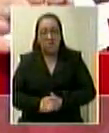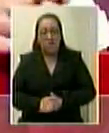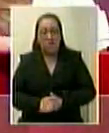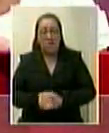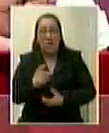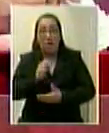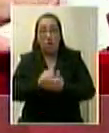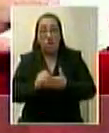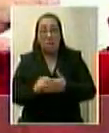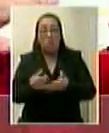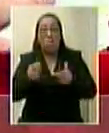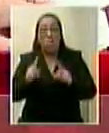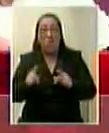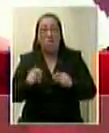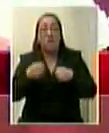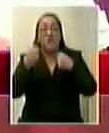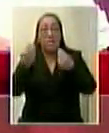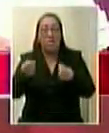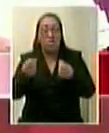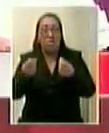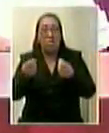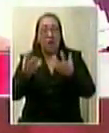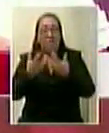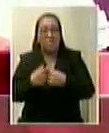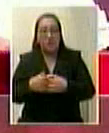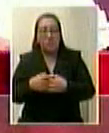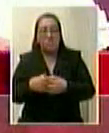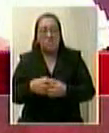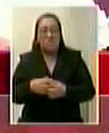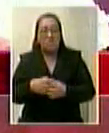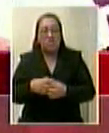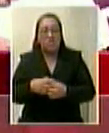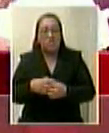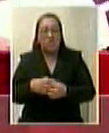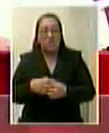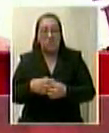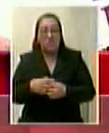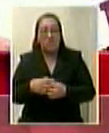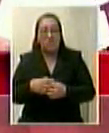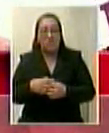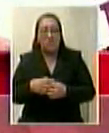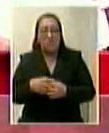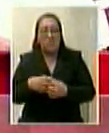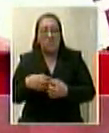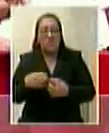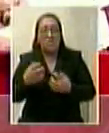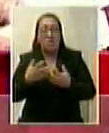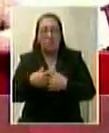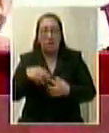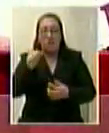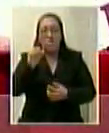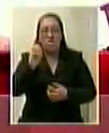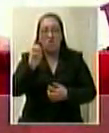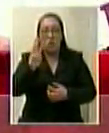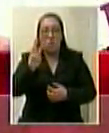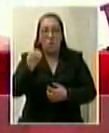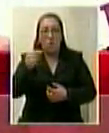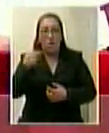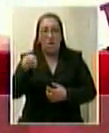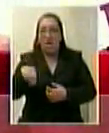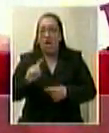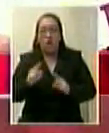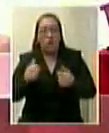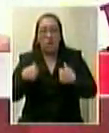el contrato a través del cual se concede la empresa a Hierro Perú, a la empresa Shogun, no